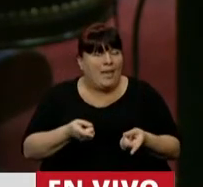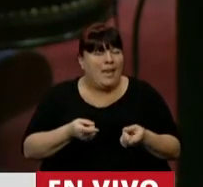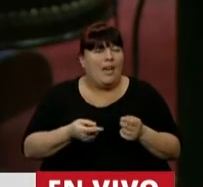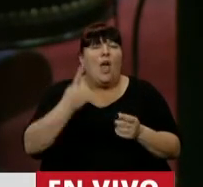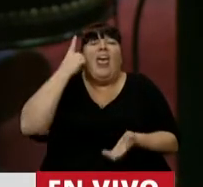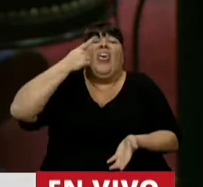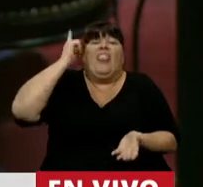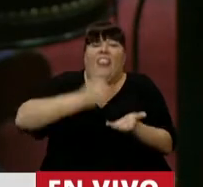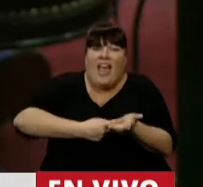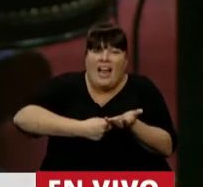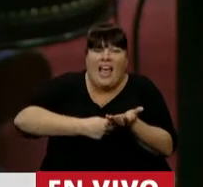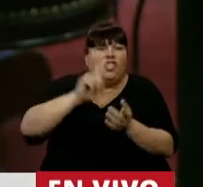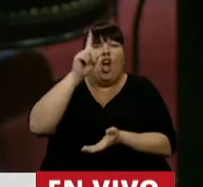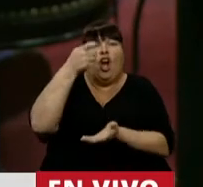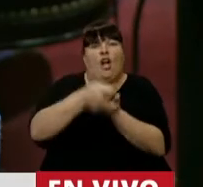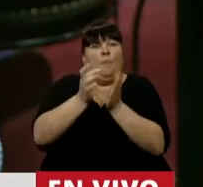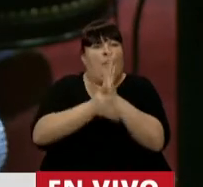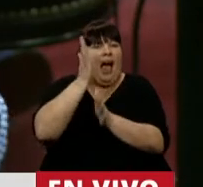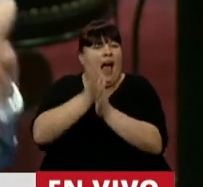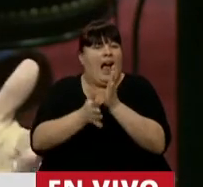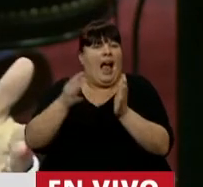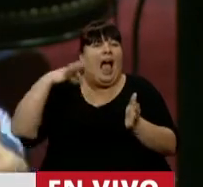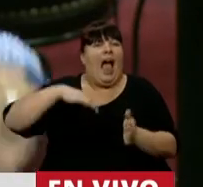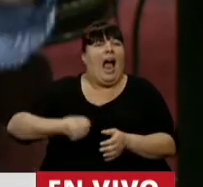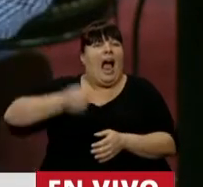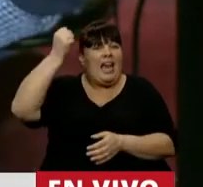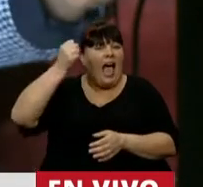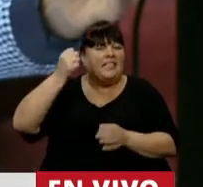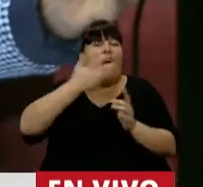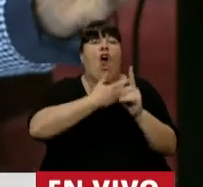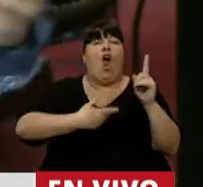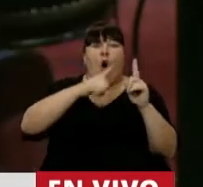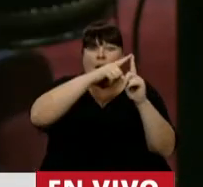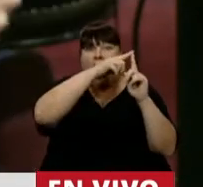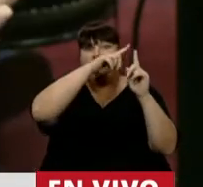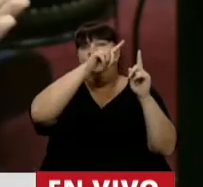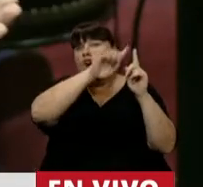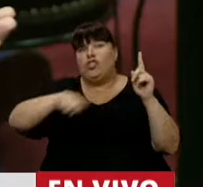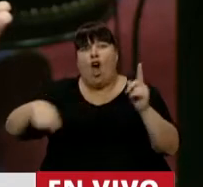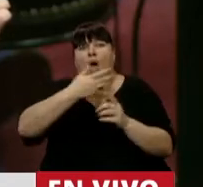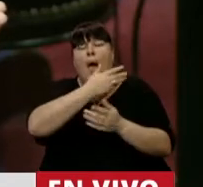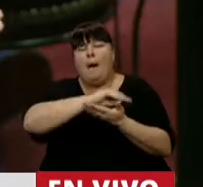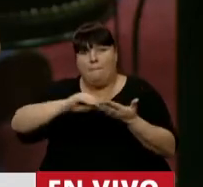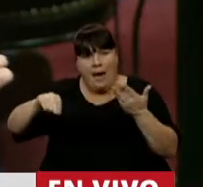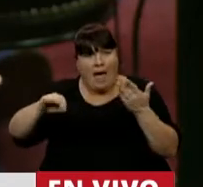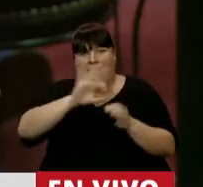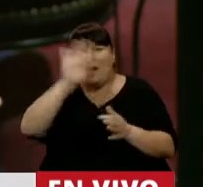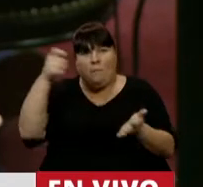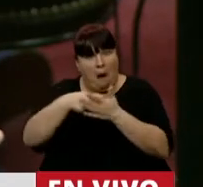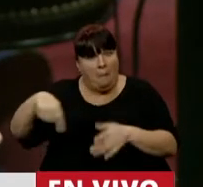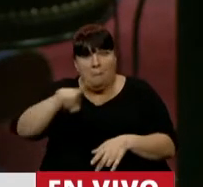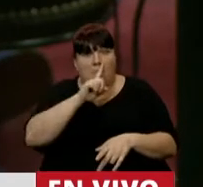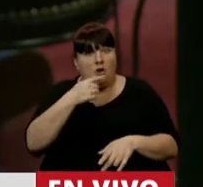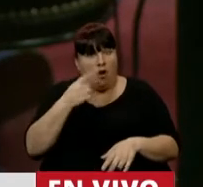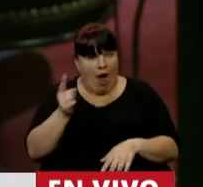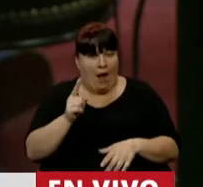por un decreto queda eximido del pago de ganancias desde el gobernador para abajo. Nadie dice nada